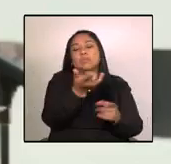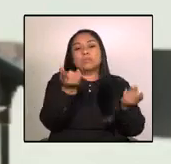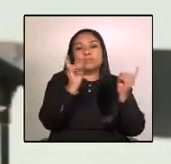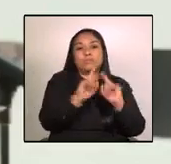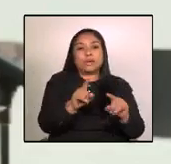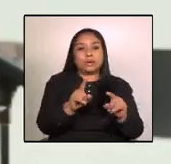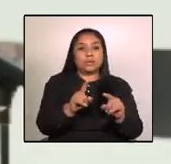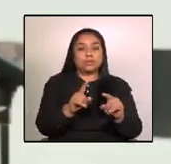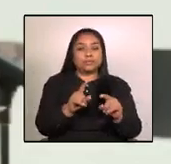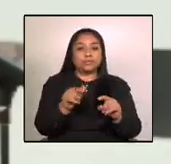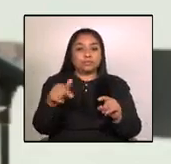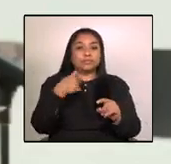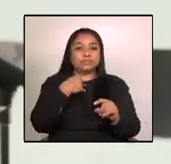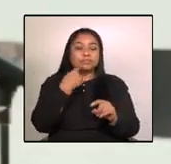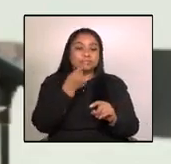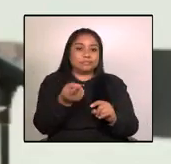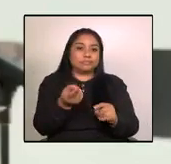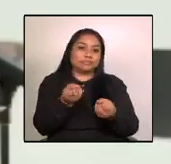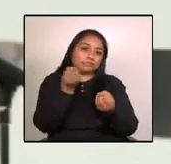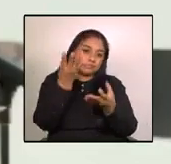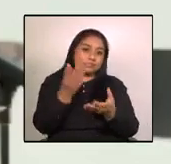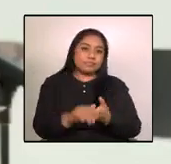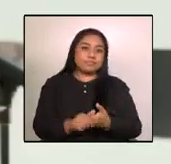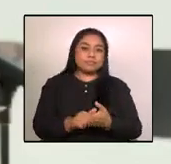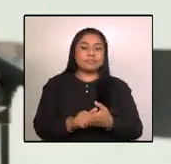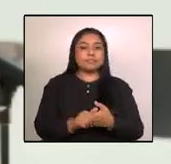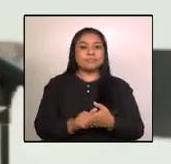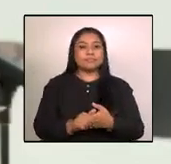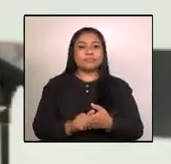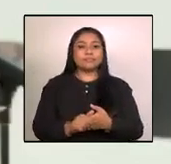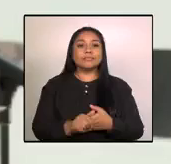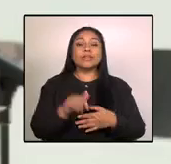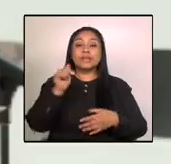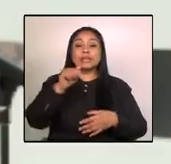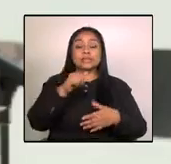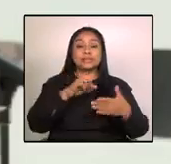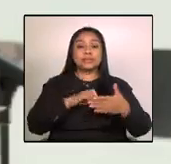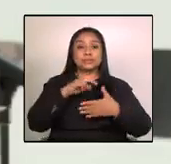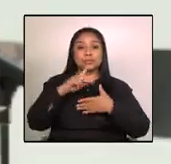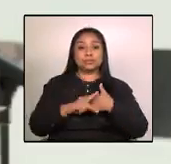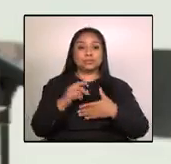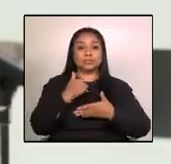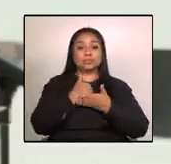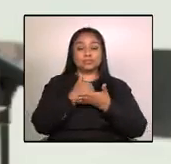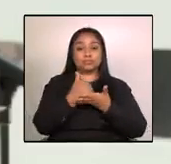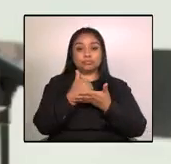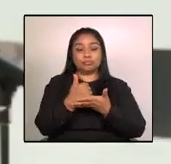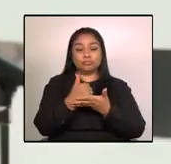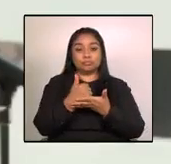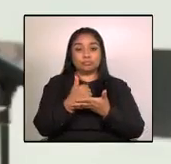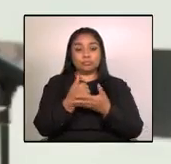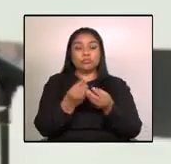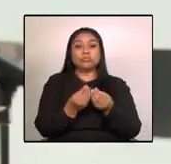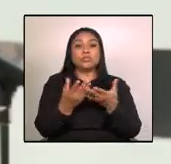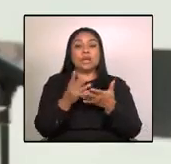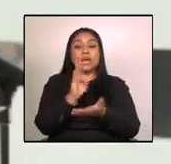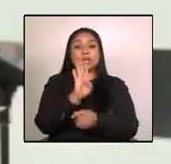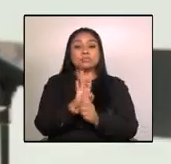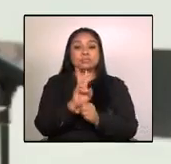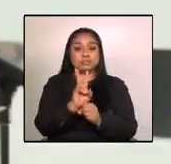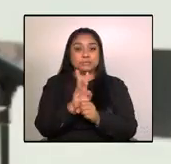que hay que decir, hay que decirlo. Este es un proyecto que va a beneficiar a las